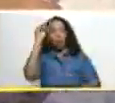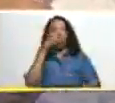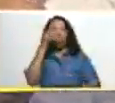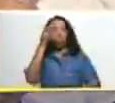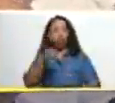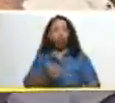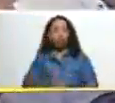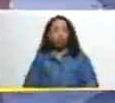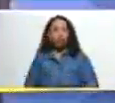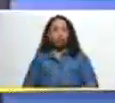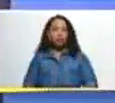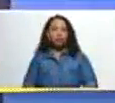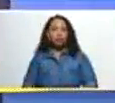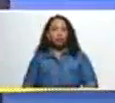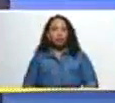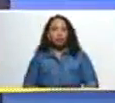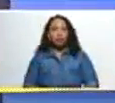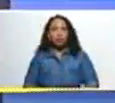¿Ah?